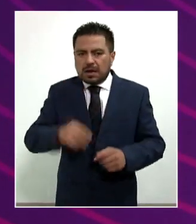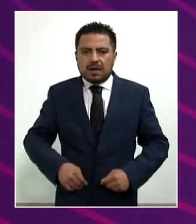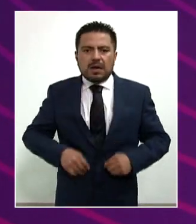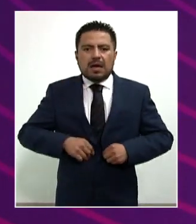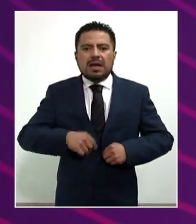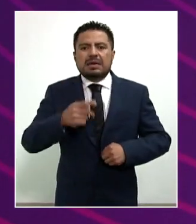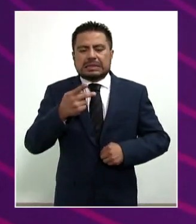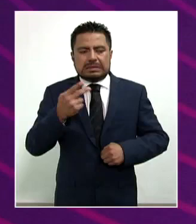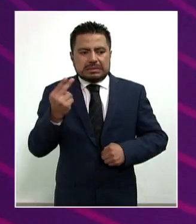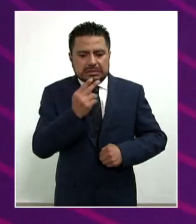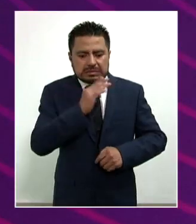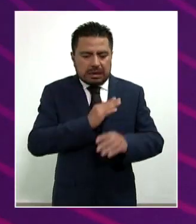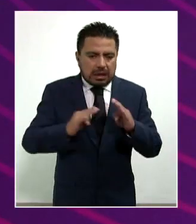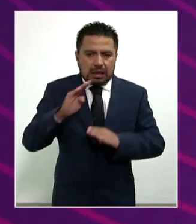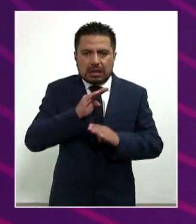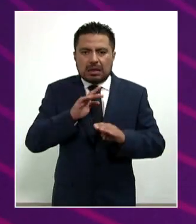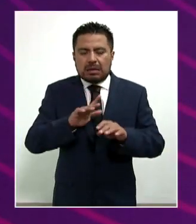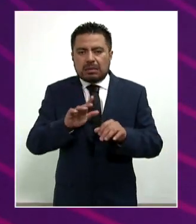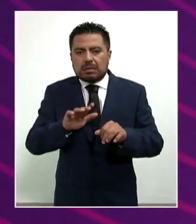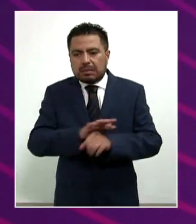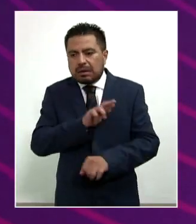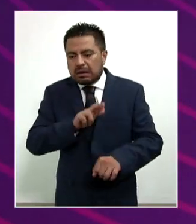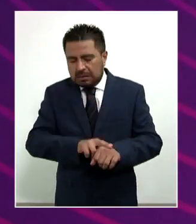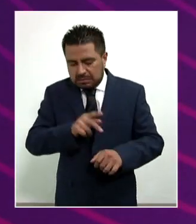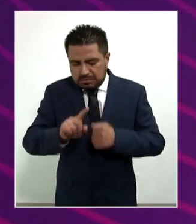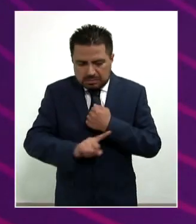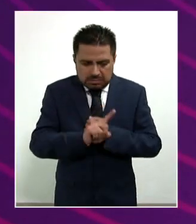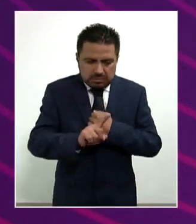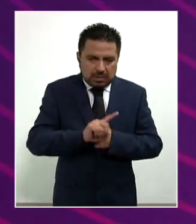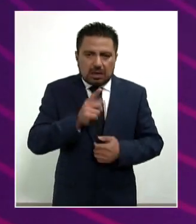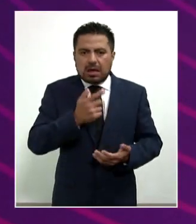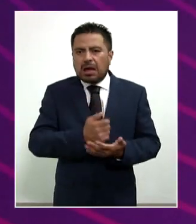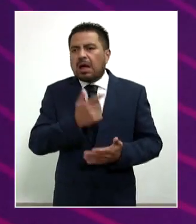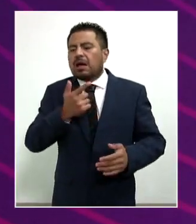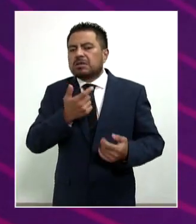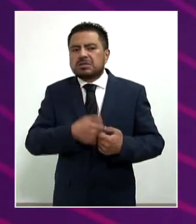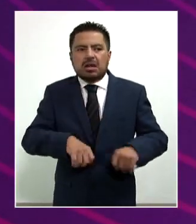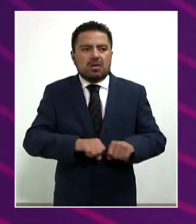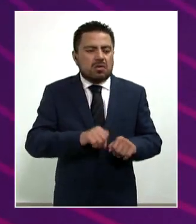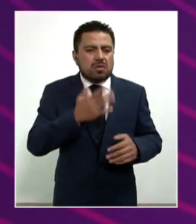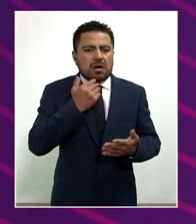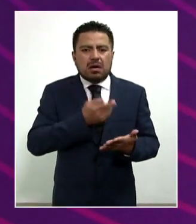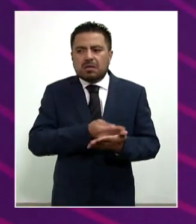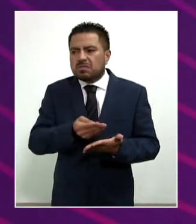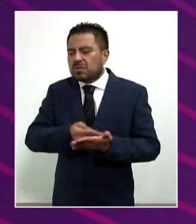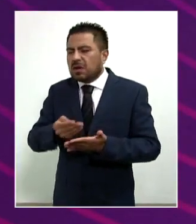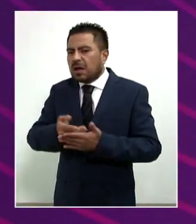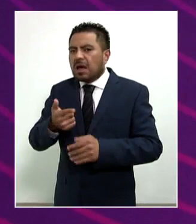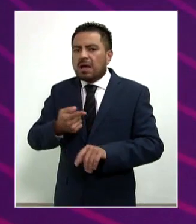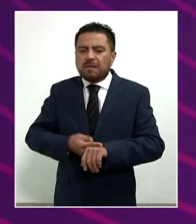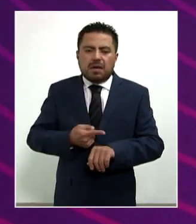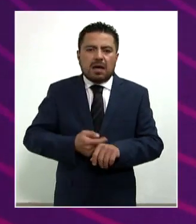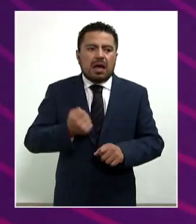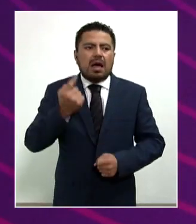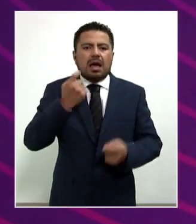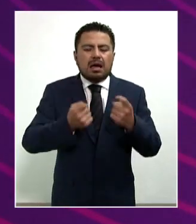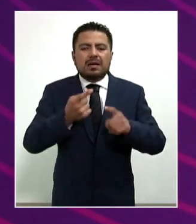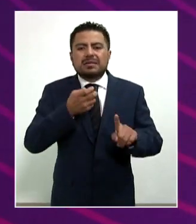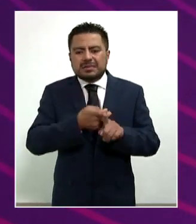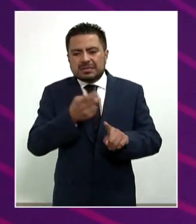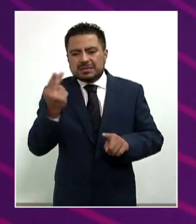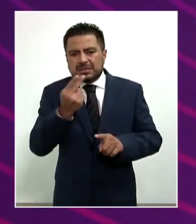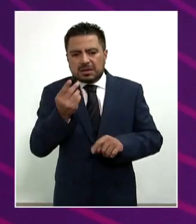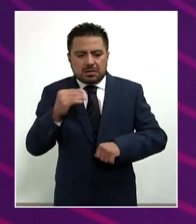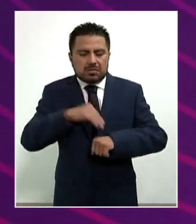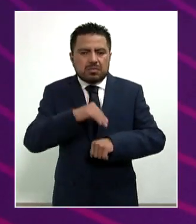tienen carencias y riesgos muy altos por no tener seguridad social, entonces se enferma alguien, etc. Entonces, esa dinámica es la que tenemos que empezar